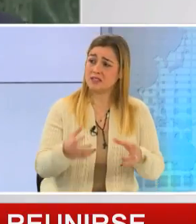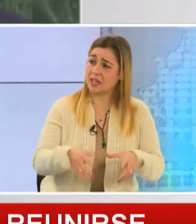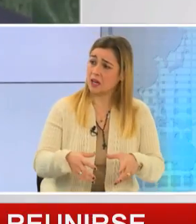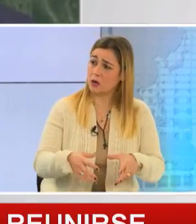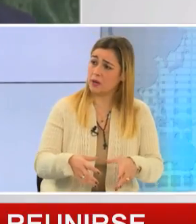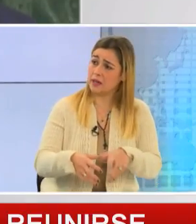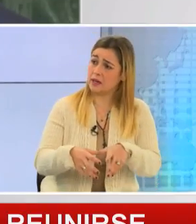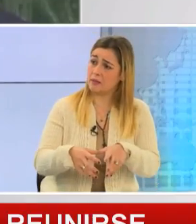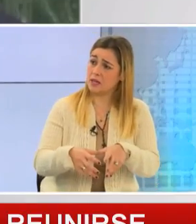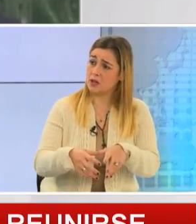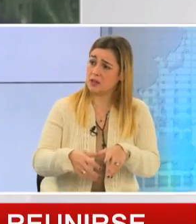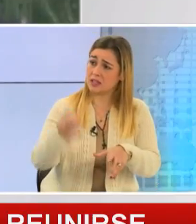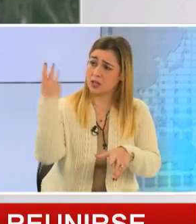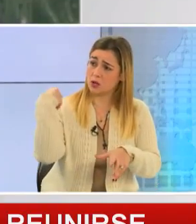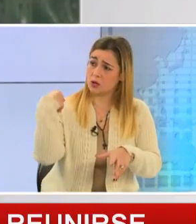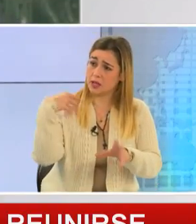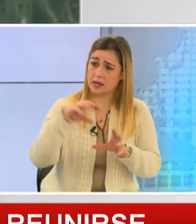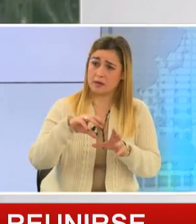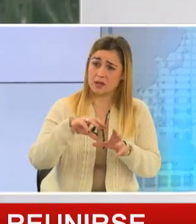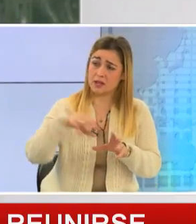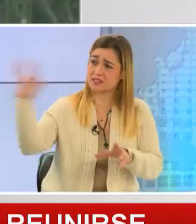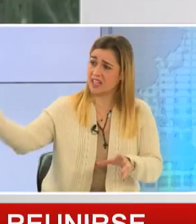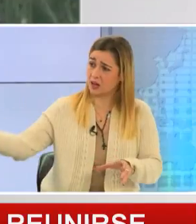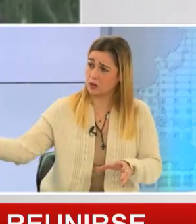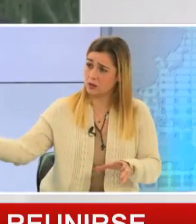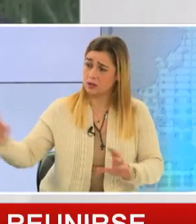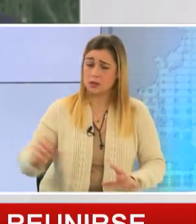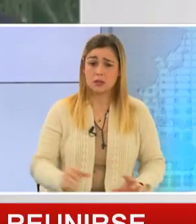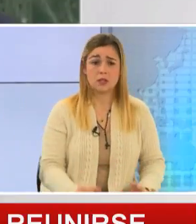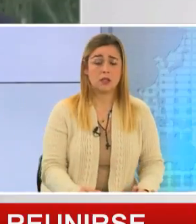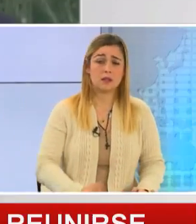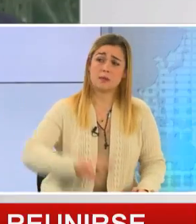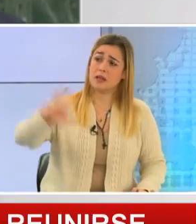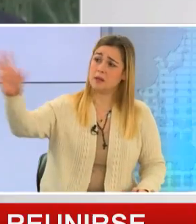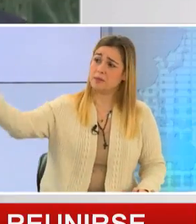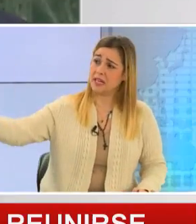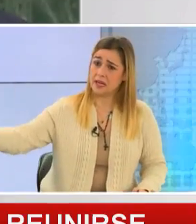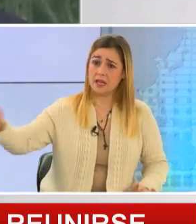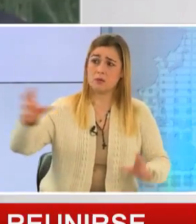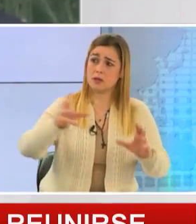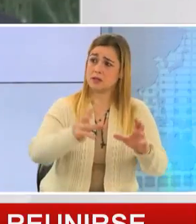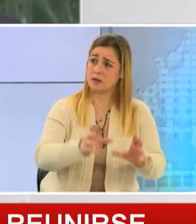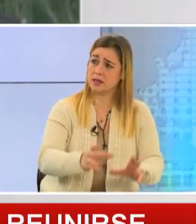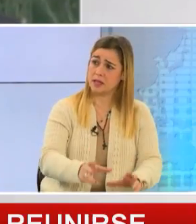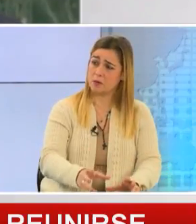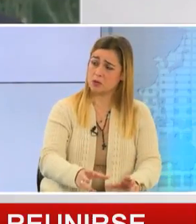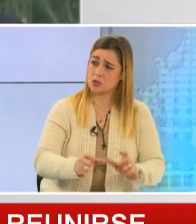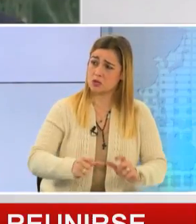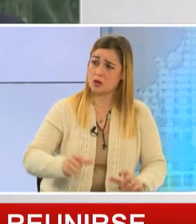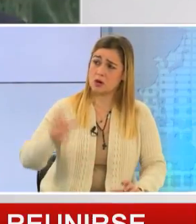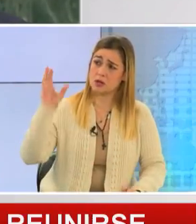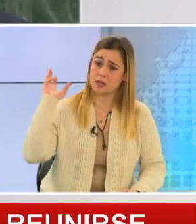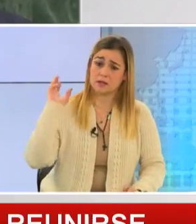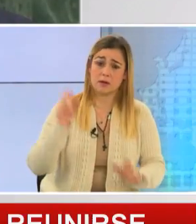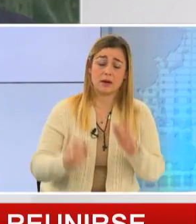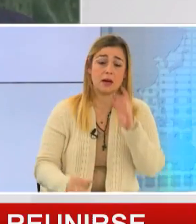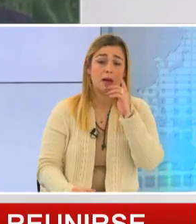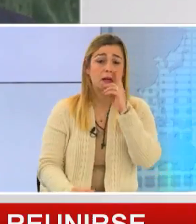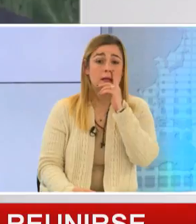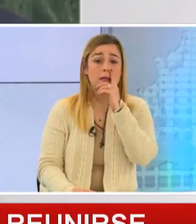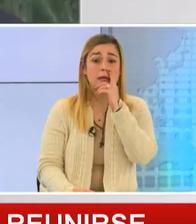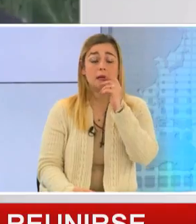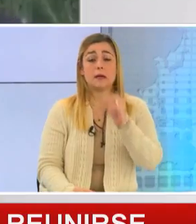enemigo interno, el enemigo anterior y el enemigo externo, el tema del imperialismo, el tema de la oposición y el